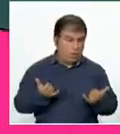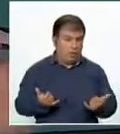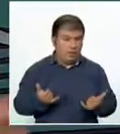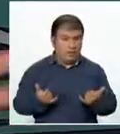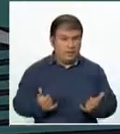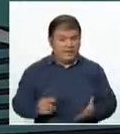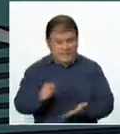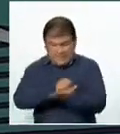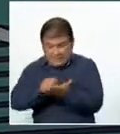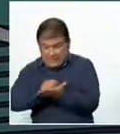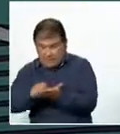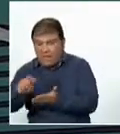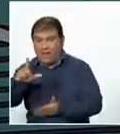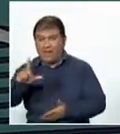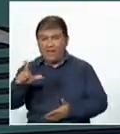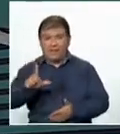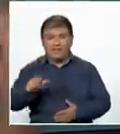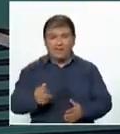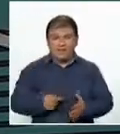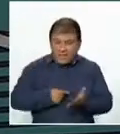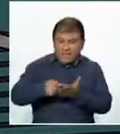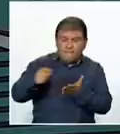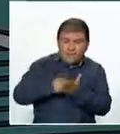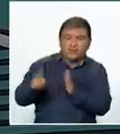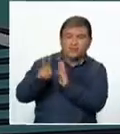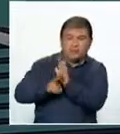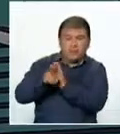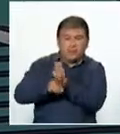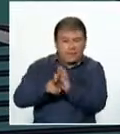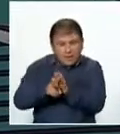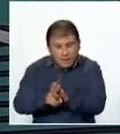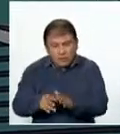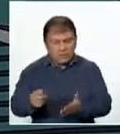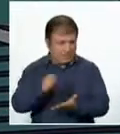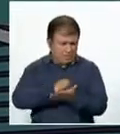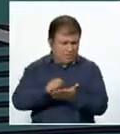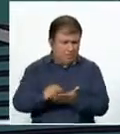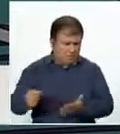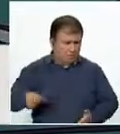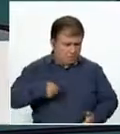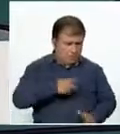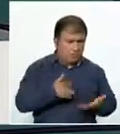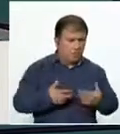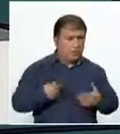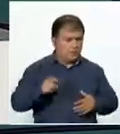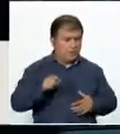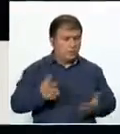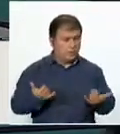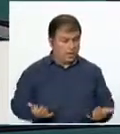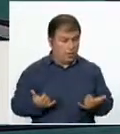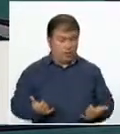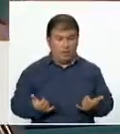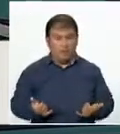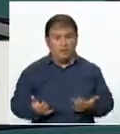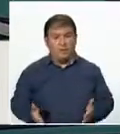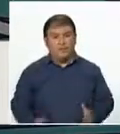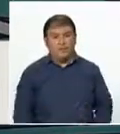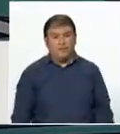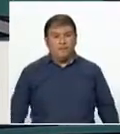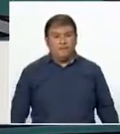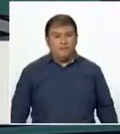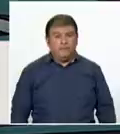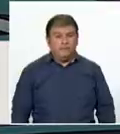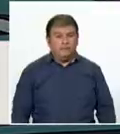momento, escriban a Latina y envíen sus videos y escríbanos, porque lo que necesitamos en este momento es